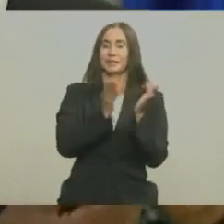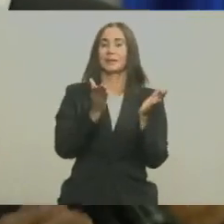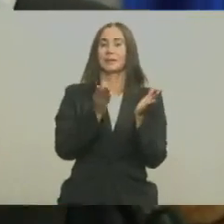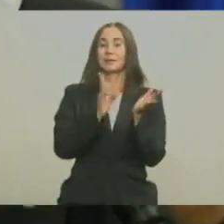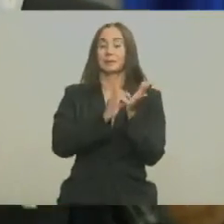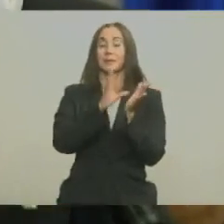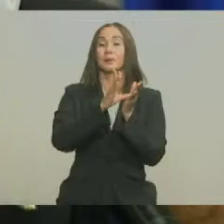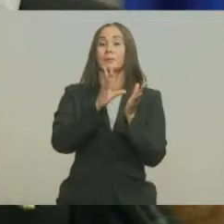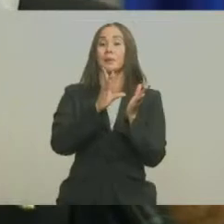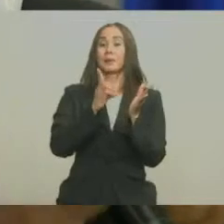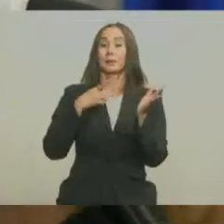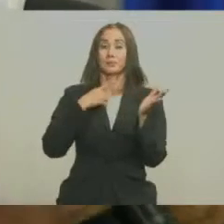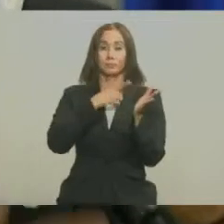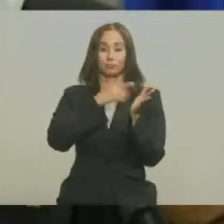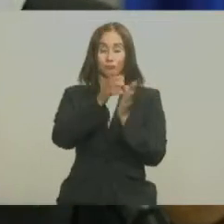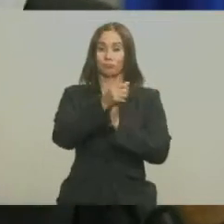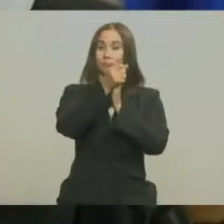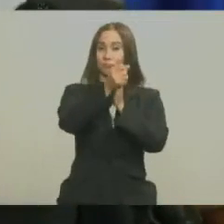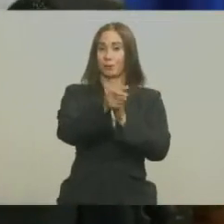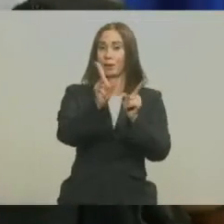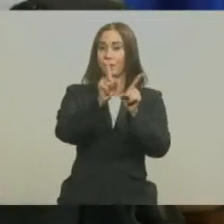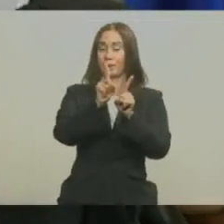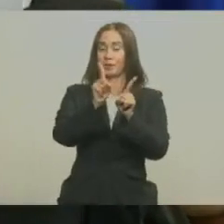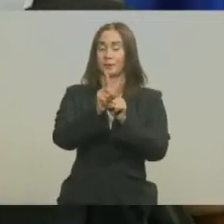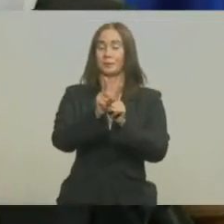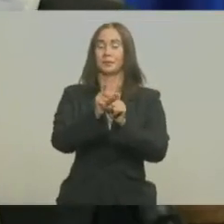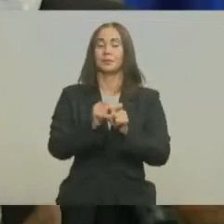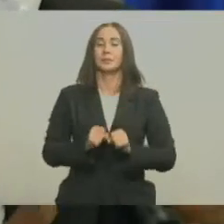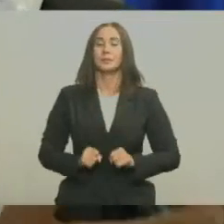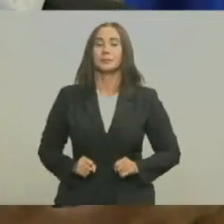ha tenido también mucha